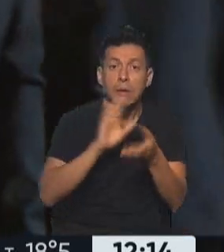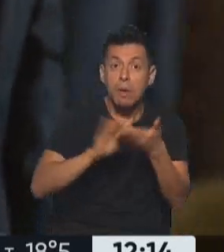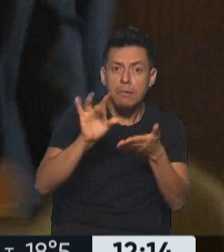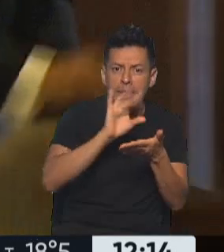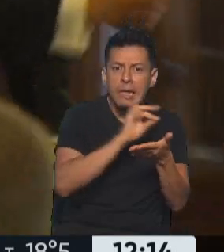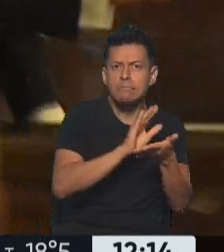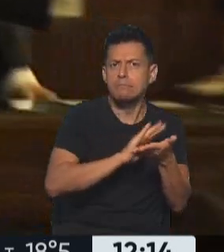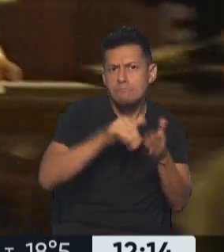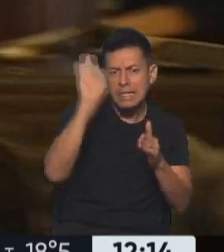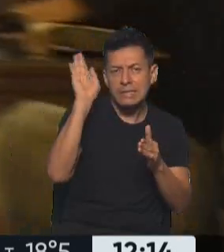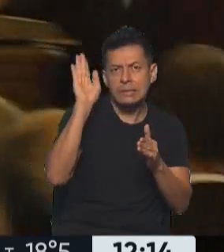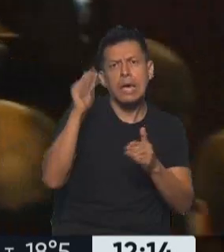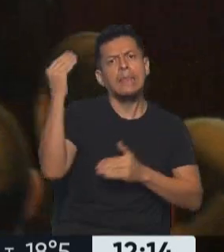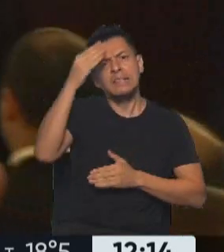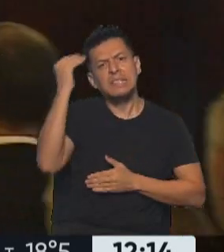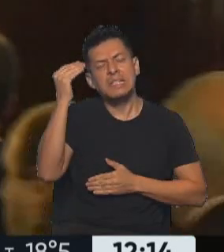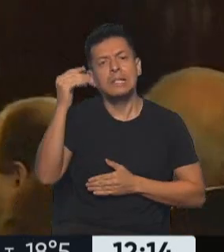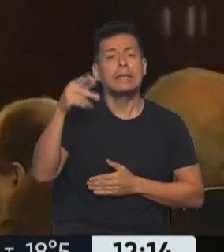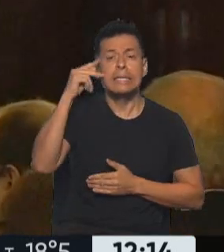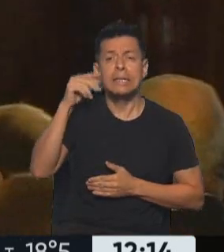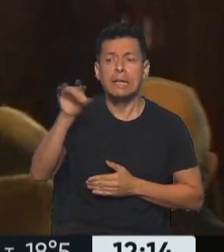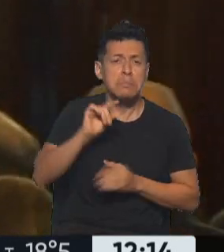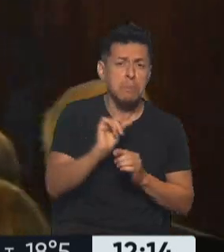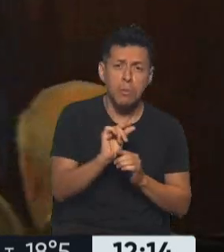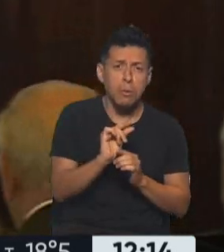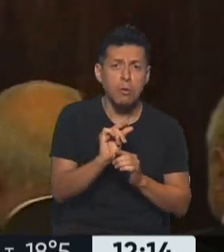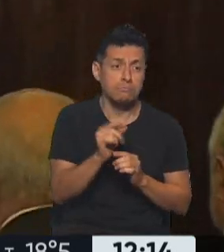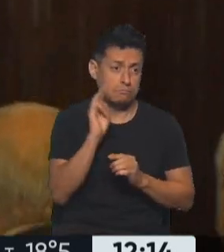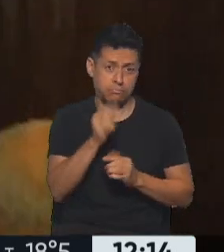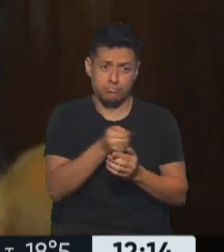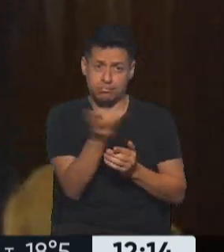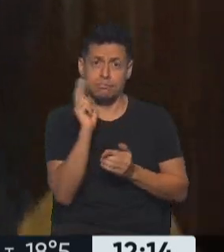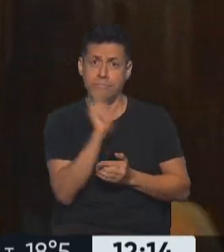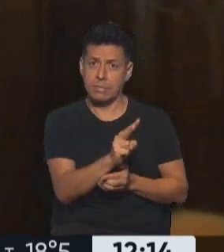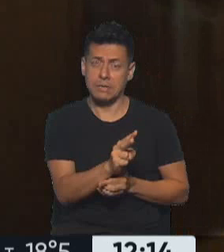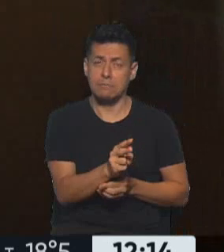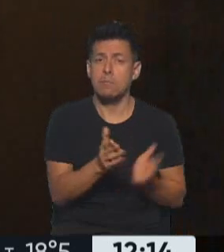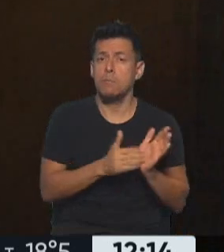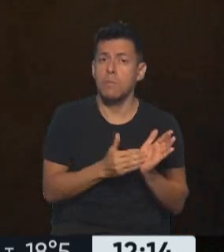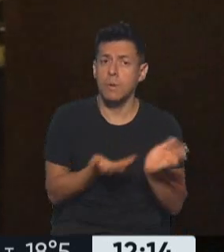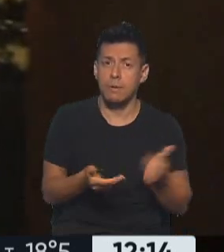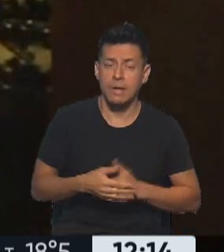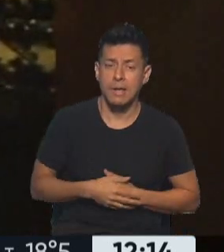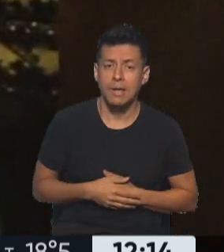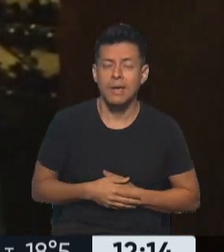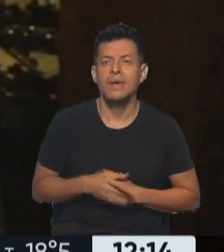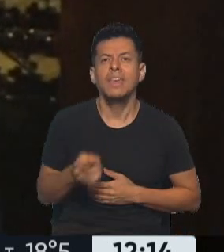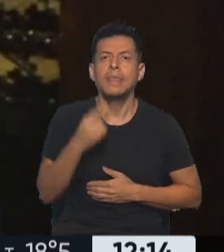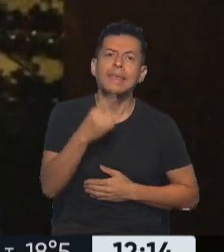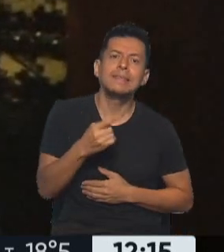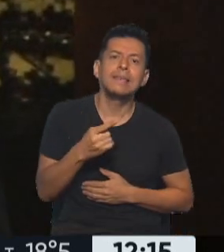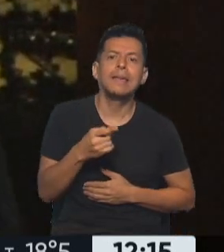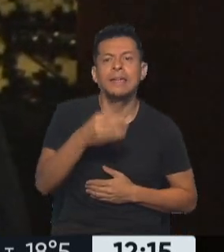vicepresidenta Cristina y del presidente Néstor Kirchner. Están los números, con lo cual es eso de que quieren manipular